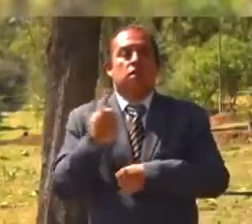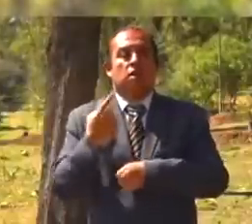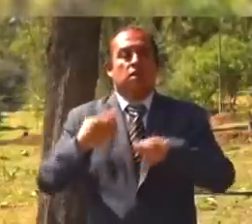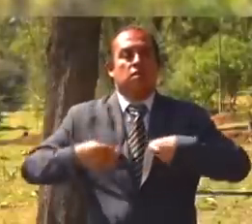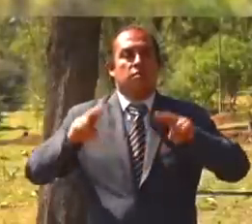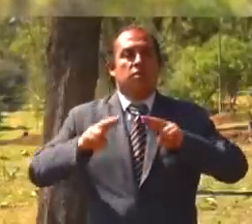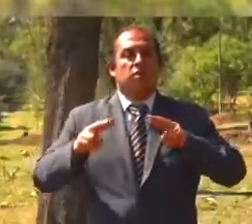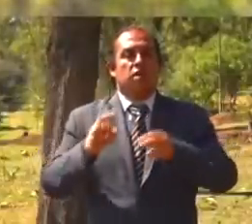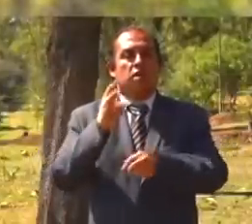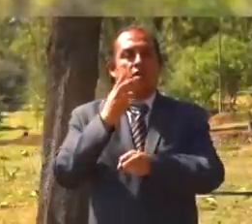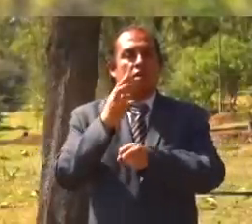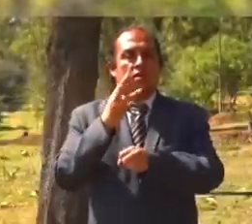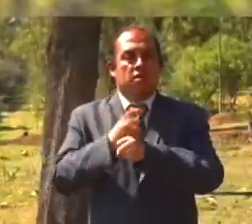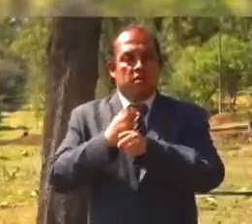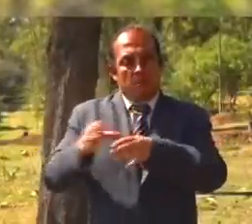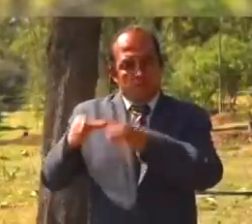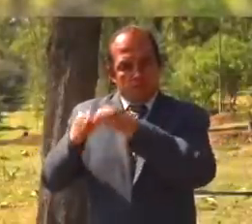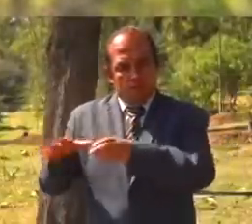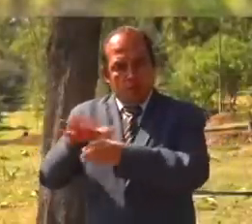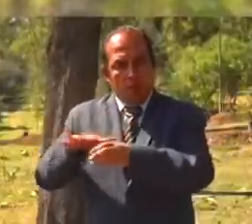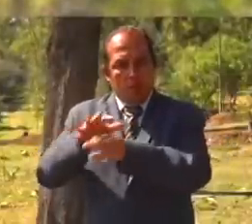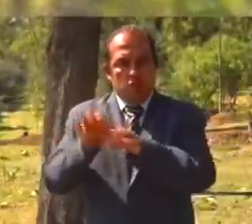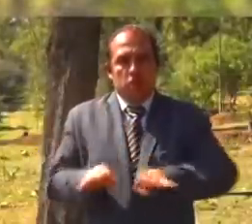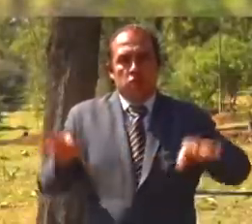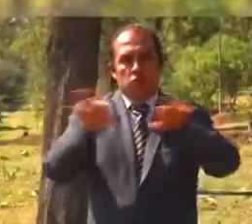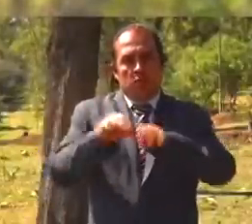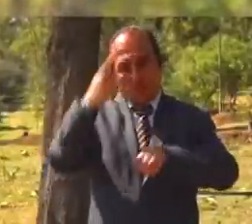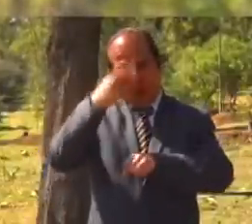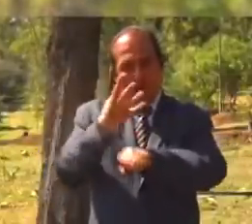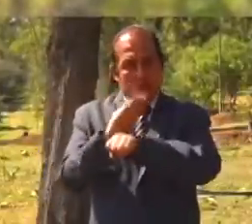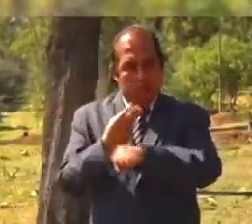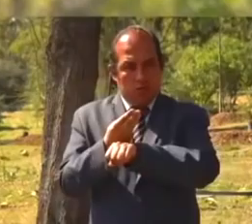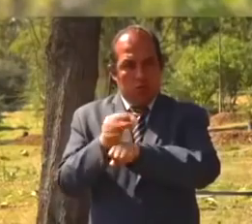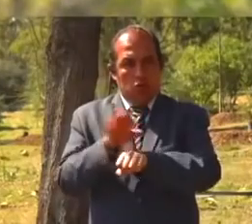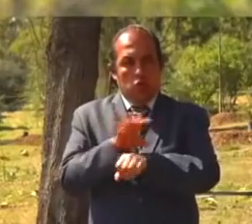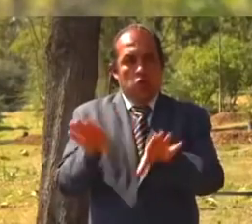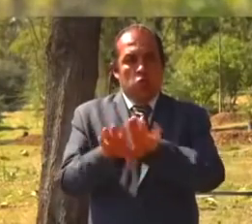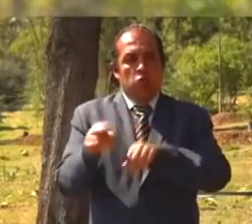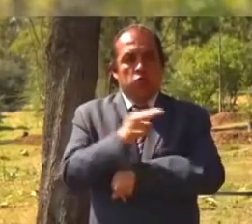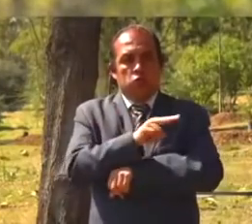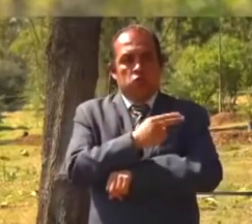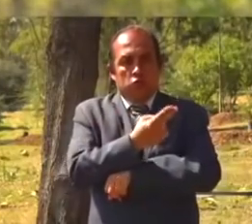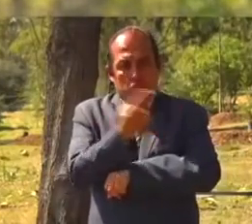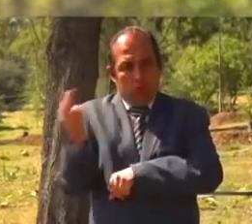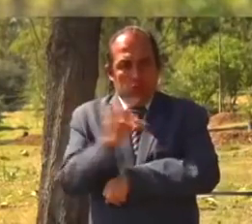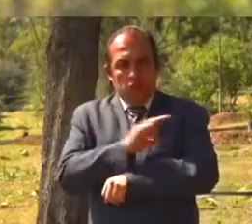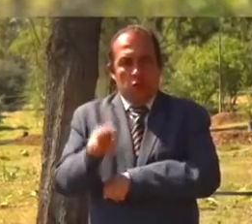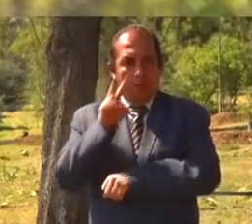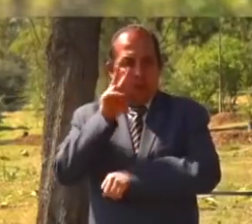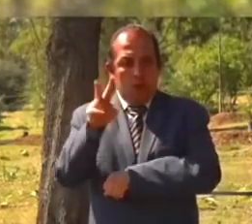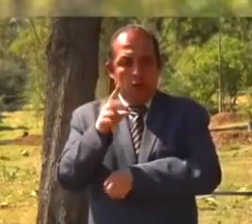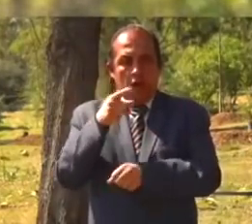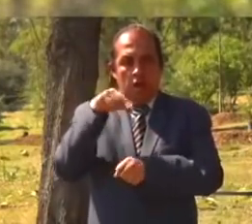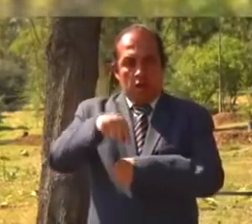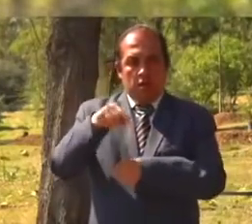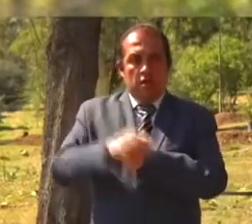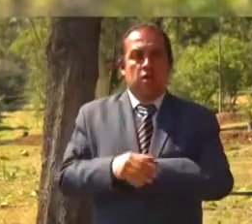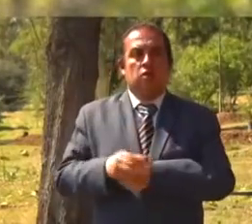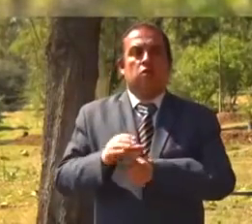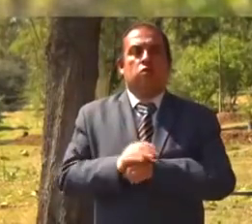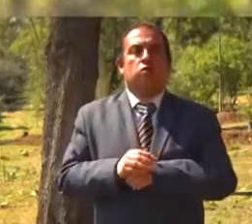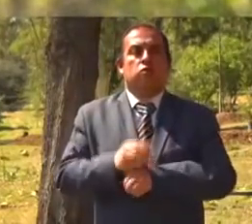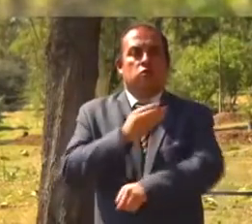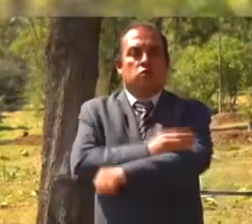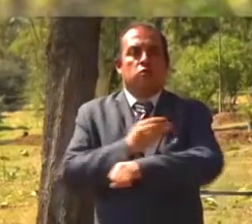son fundamentales en su restauración. Así que, como ustedes pudieron apreciar aquí, ¿cómo se llama nuestro